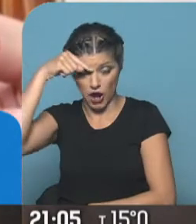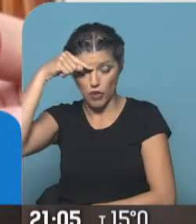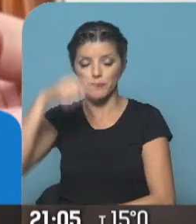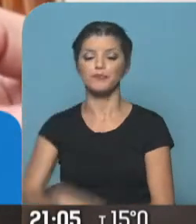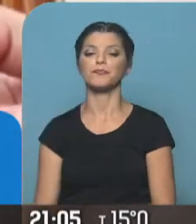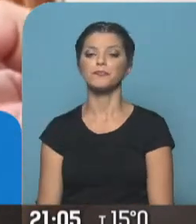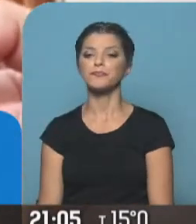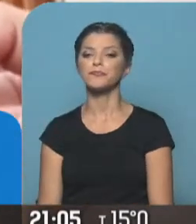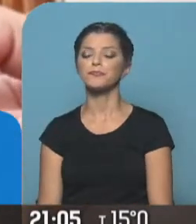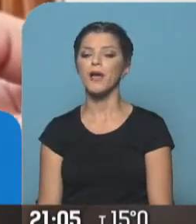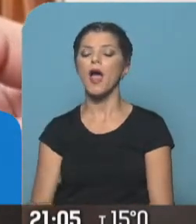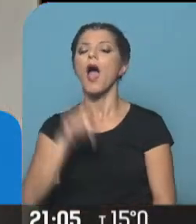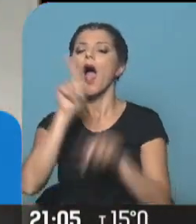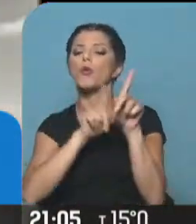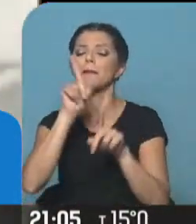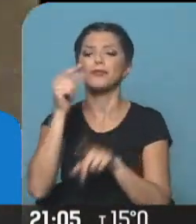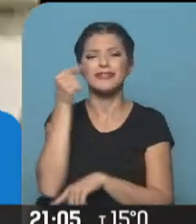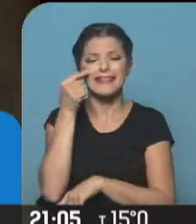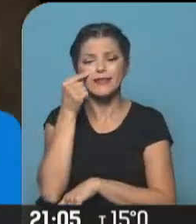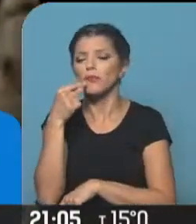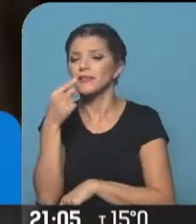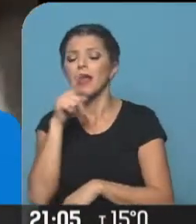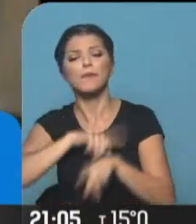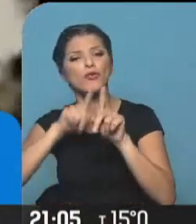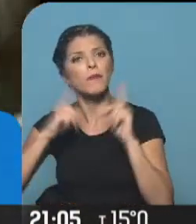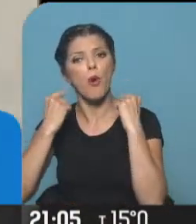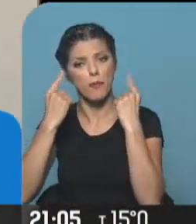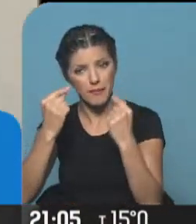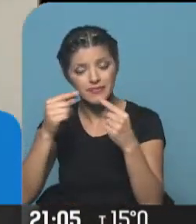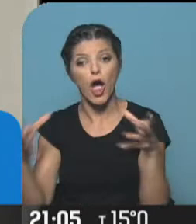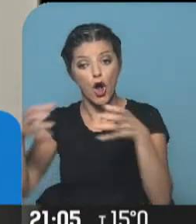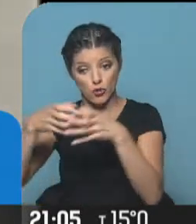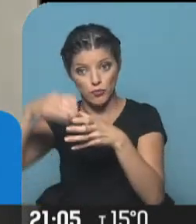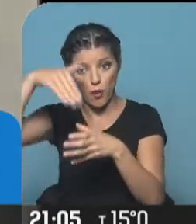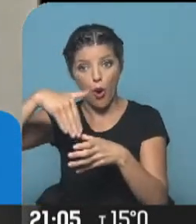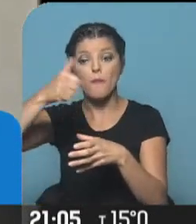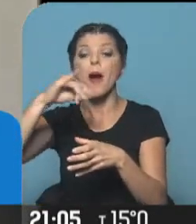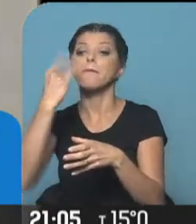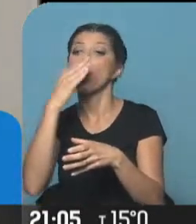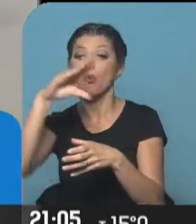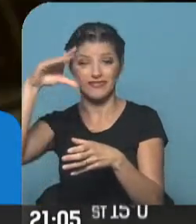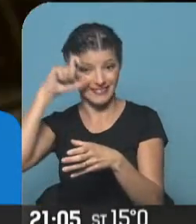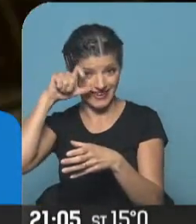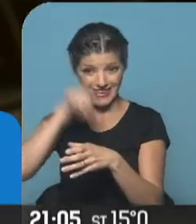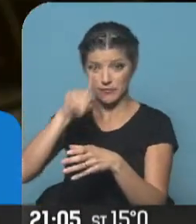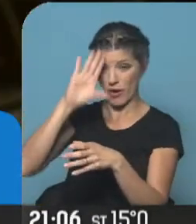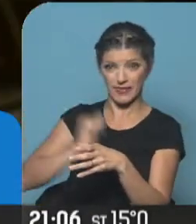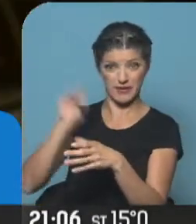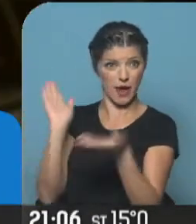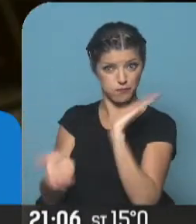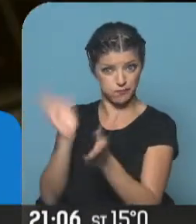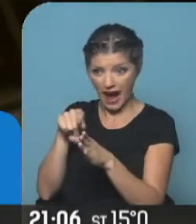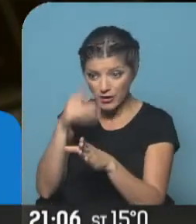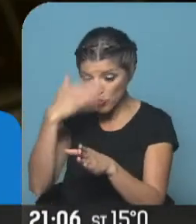Santiago Maldonado fue visto por última vez durante una protesta mapuche que fue reprimida por la gendarmería en Chubut. En tanto, el